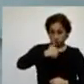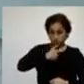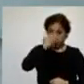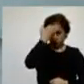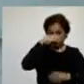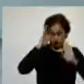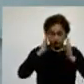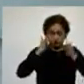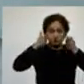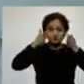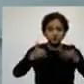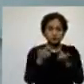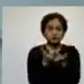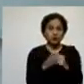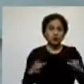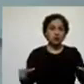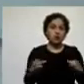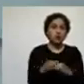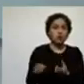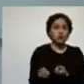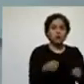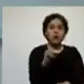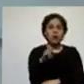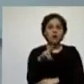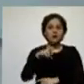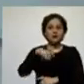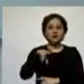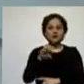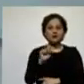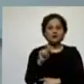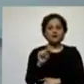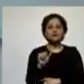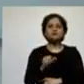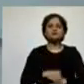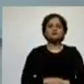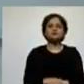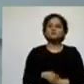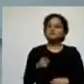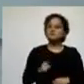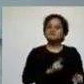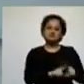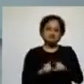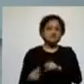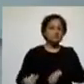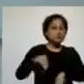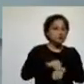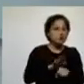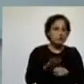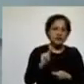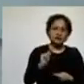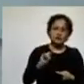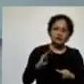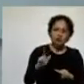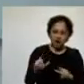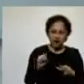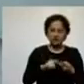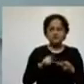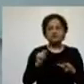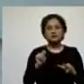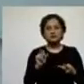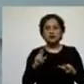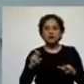es la percusión orquestal, pues bueno, los instrumentos básicos son los timbales, la tarola, el